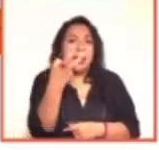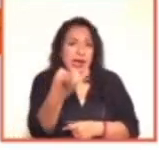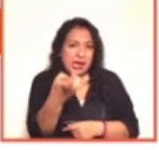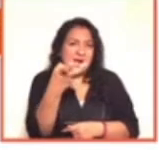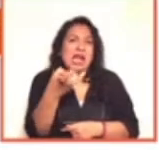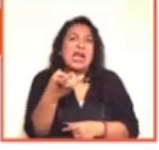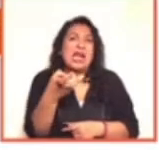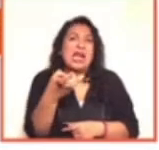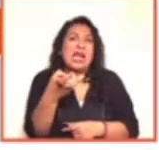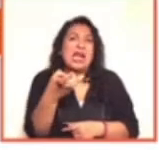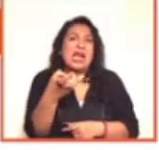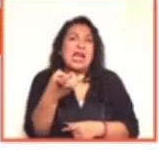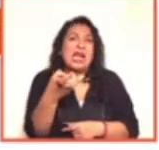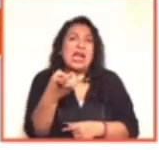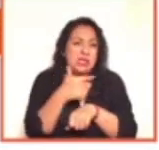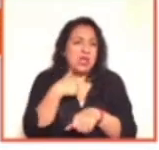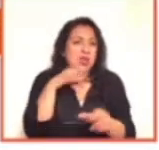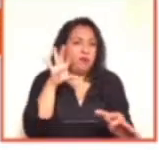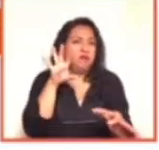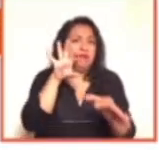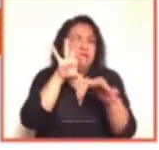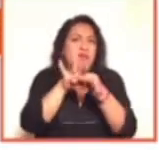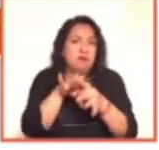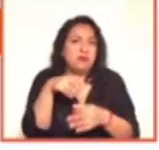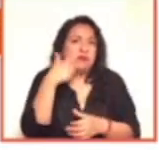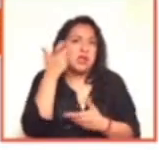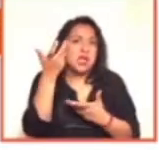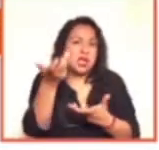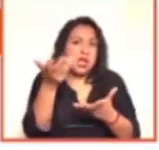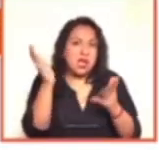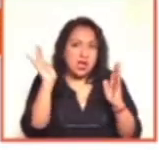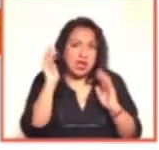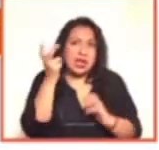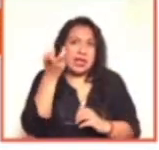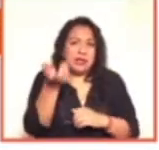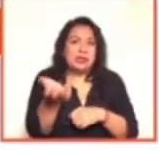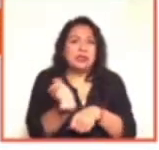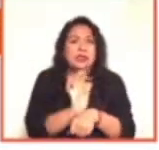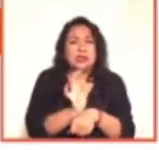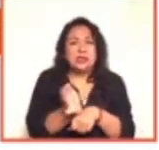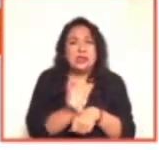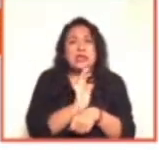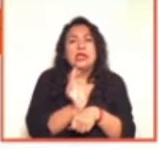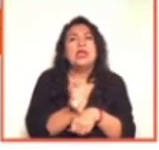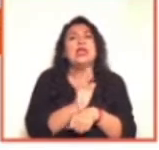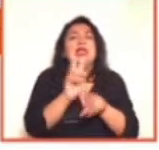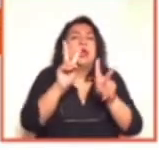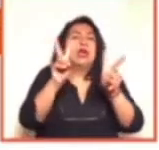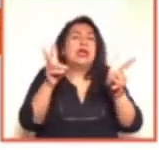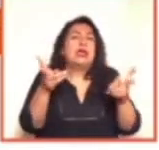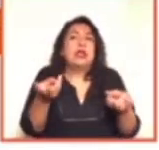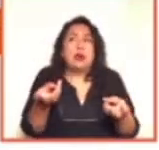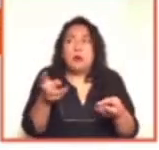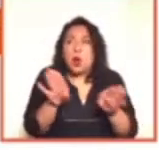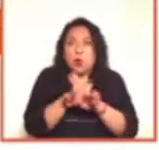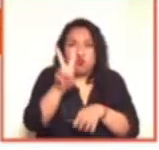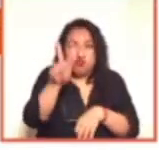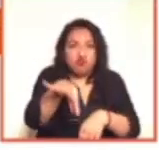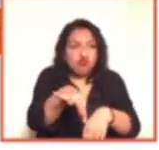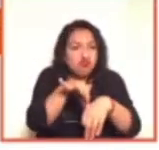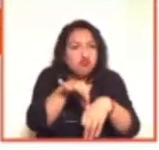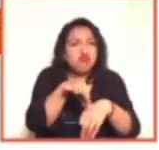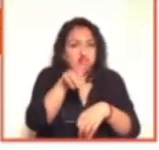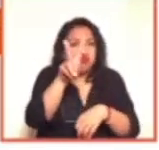de cine al que yo siempre ambicioné hacer, ¿no? Este tipo de cine que aborda la realidad, ¿no? Situaciones